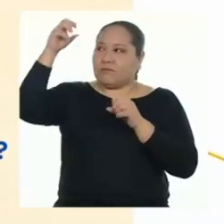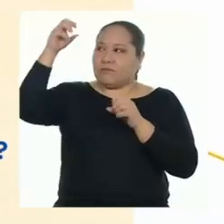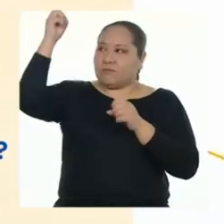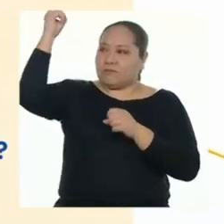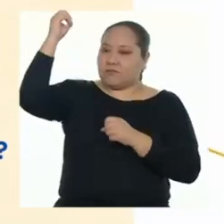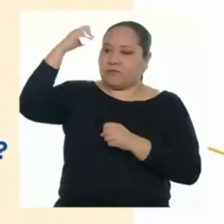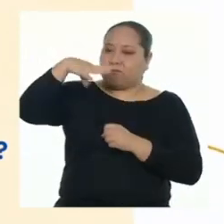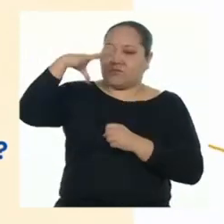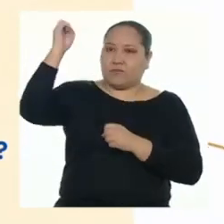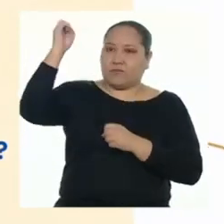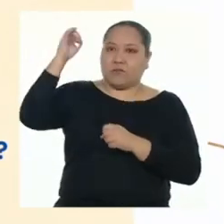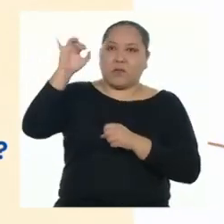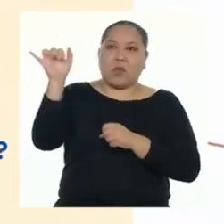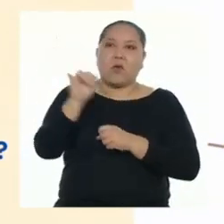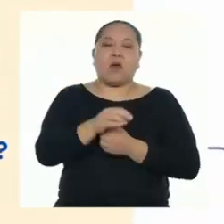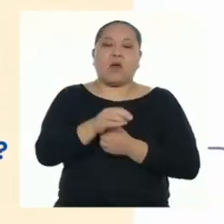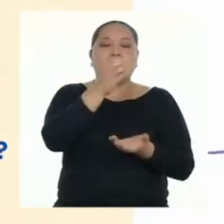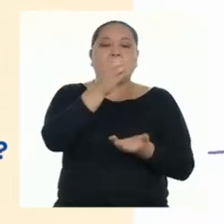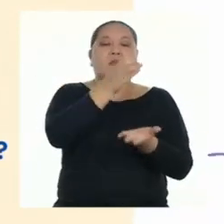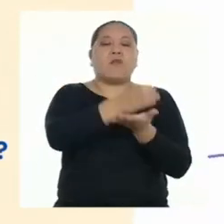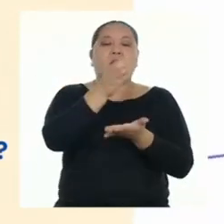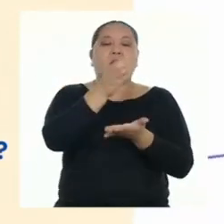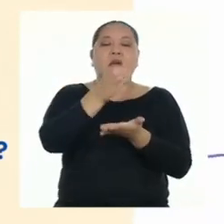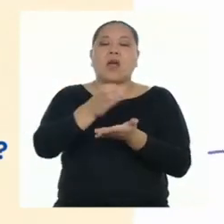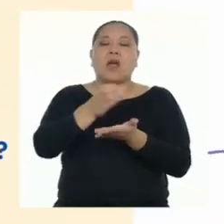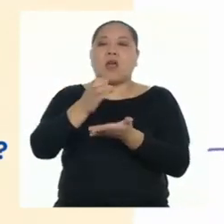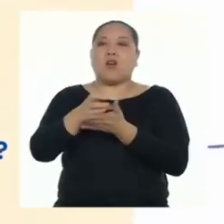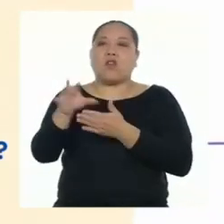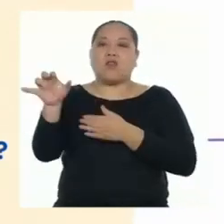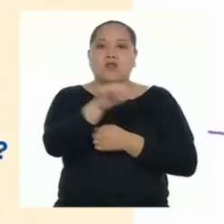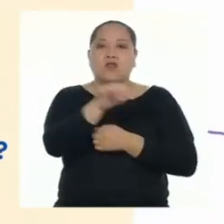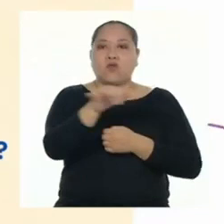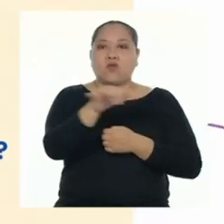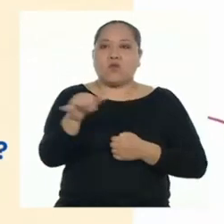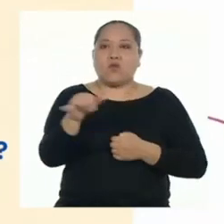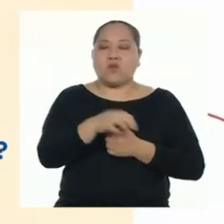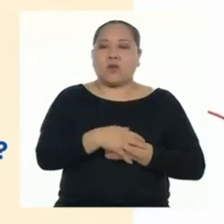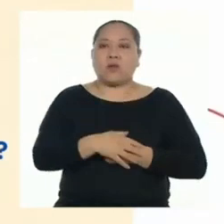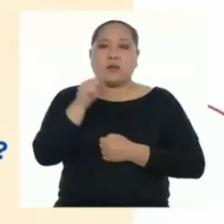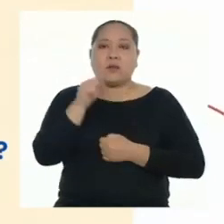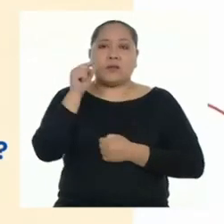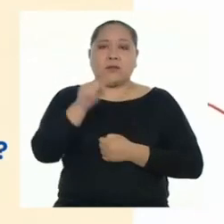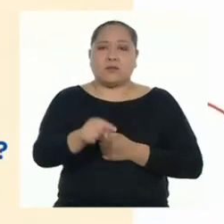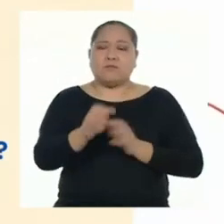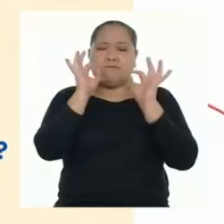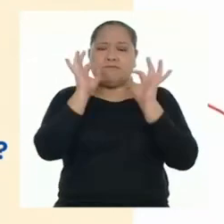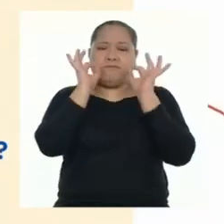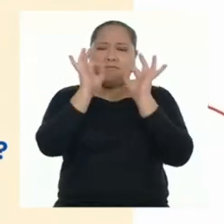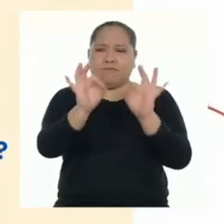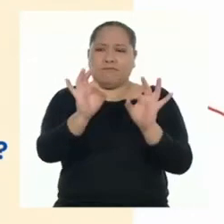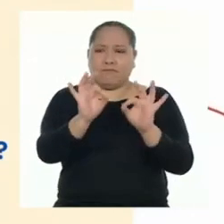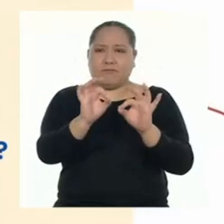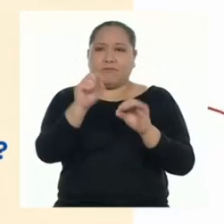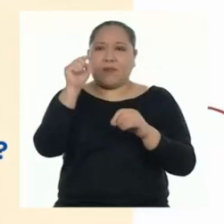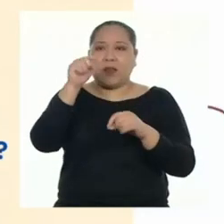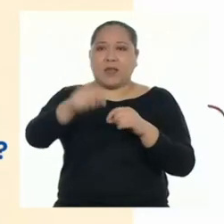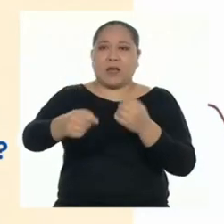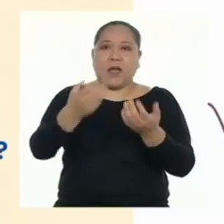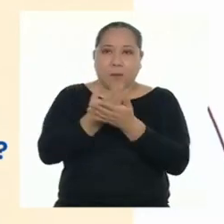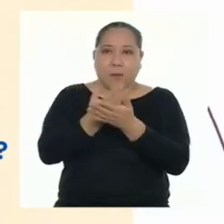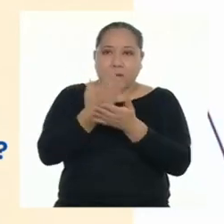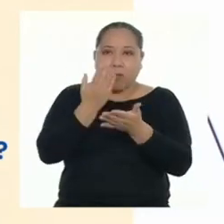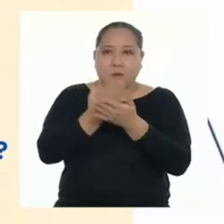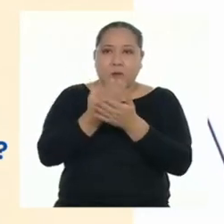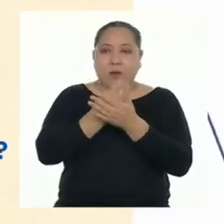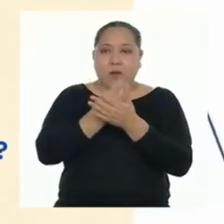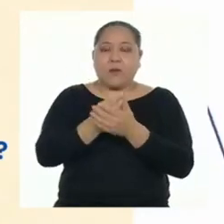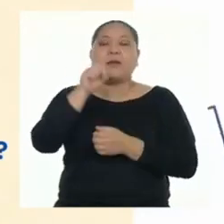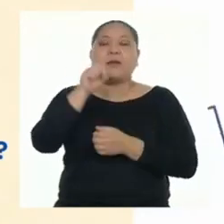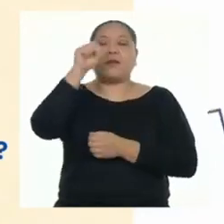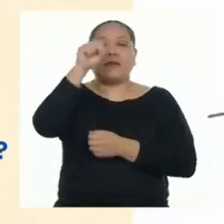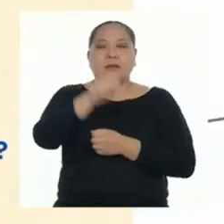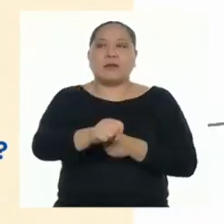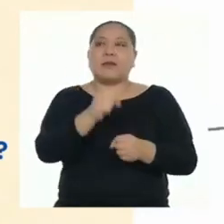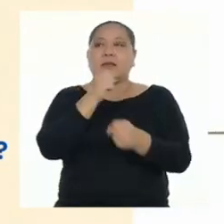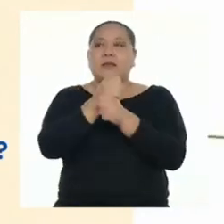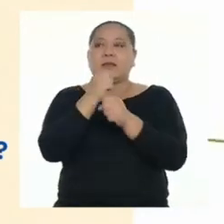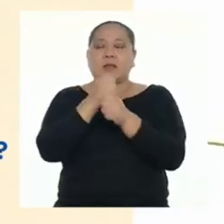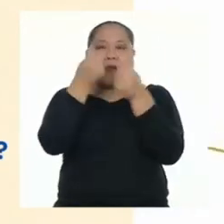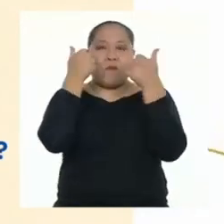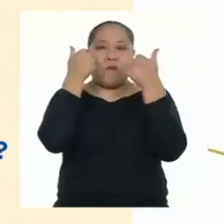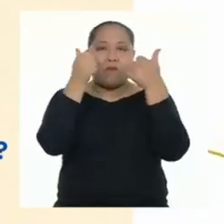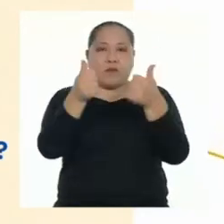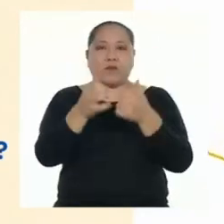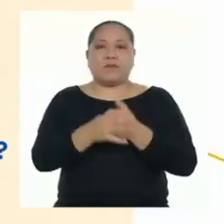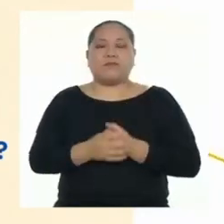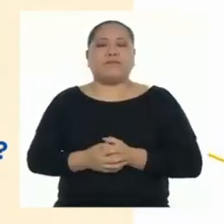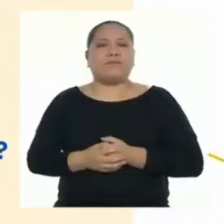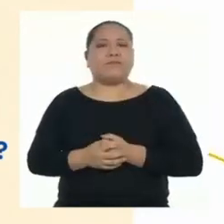3 frascos del mismo tamaño y volumen. Es así de preciso para que el experimento funcione.